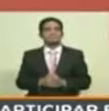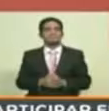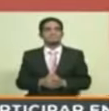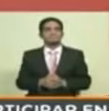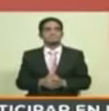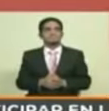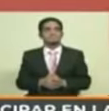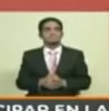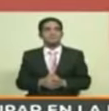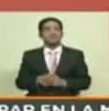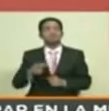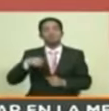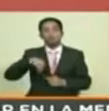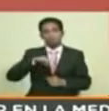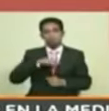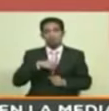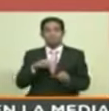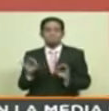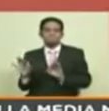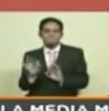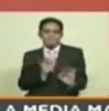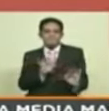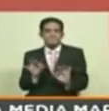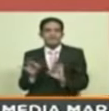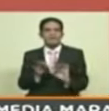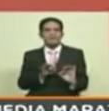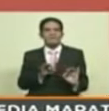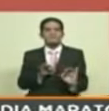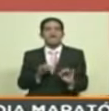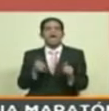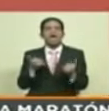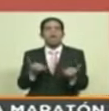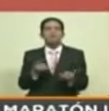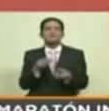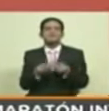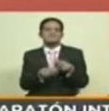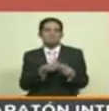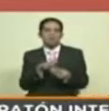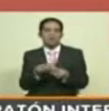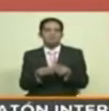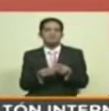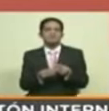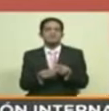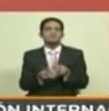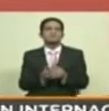aterradores. Nosotros estamos preparando una acción internacional